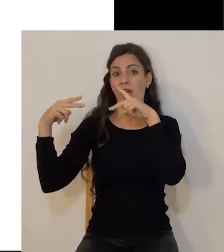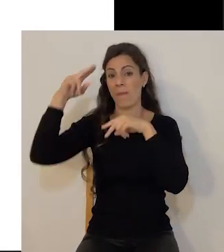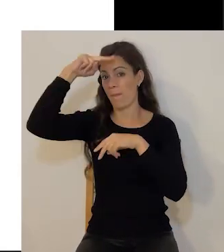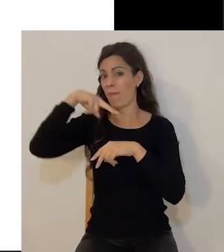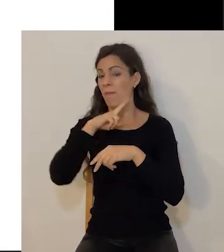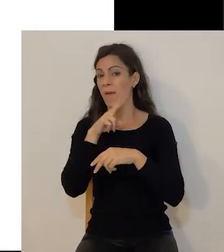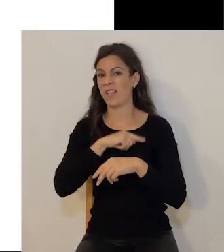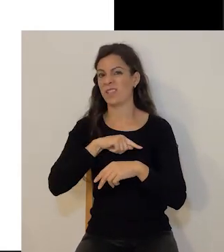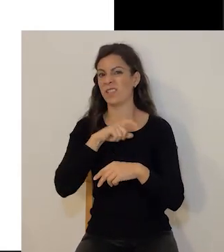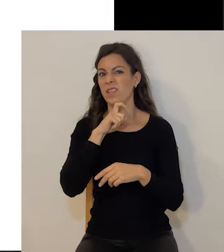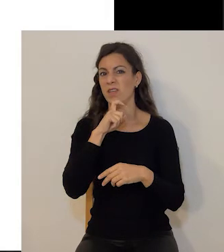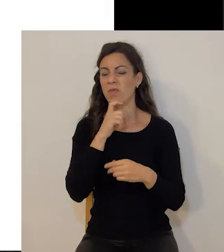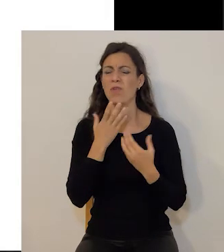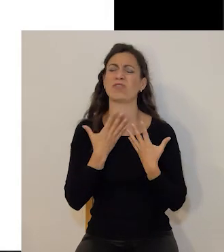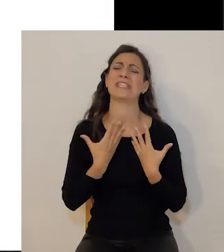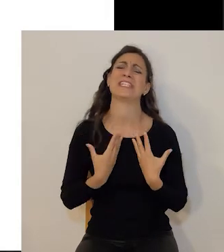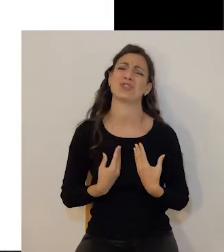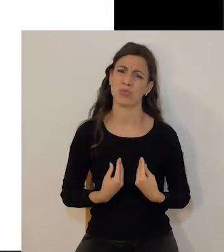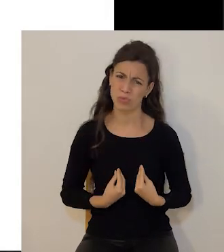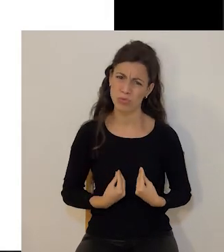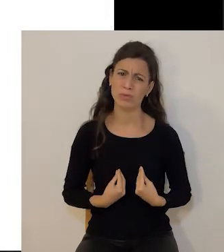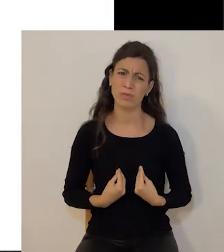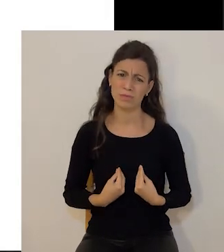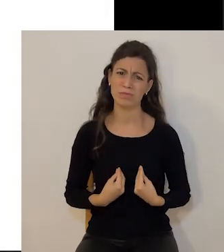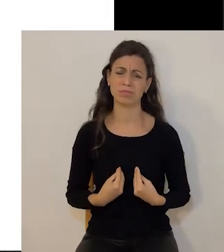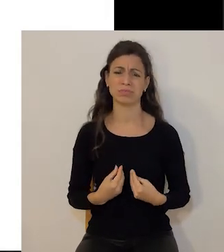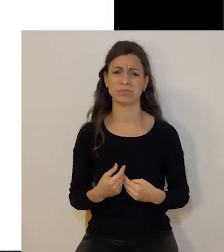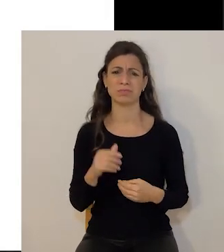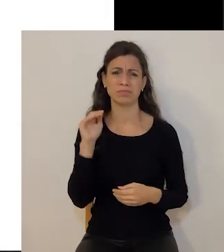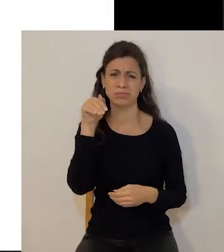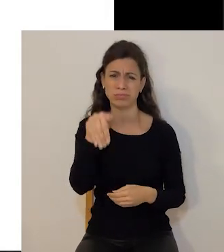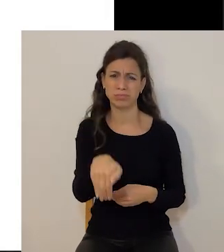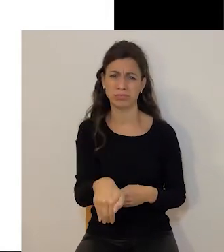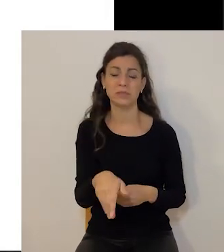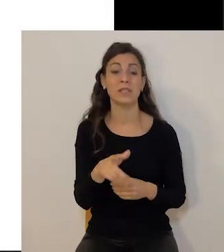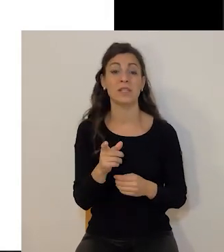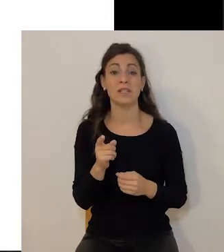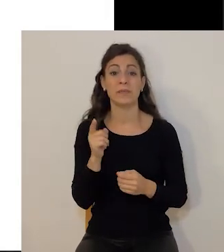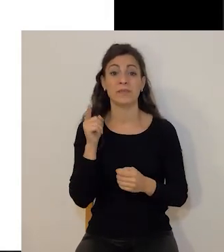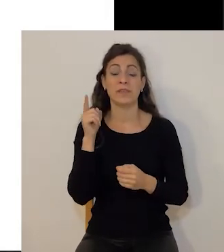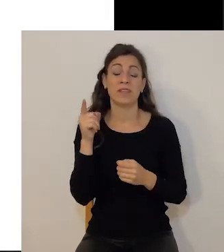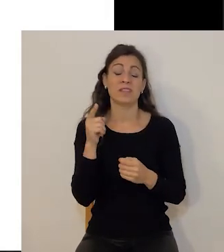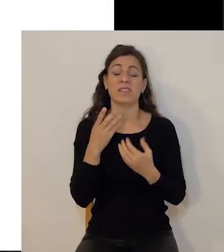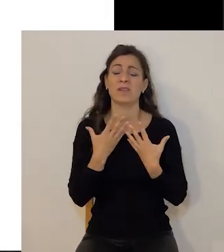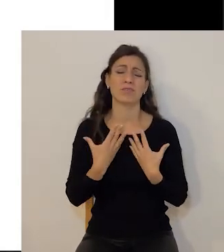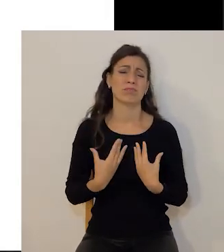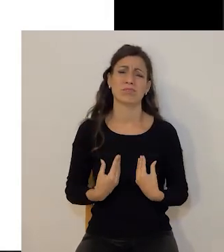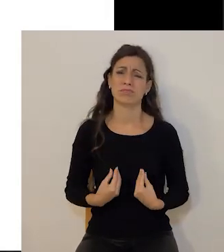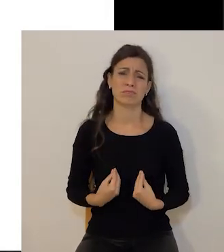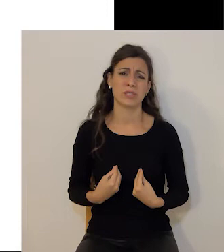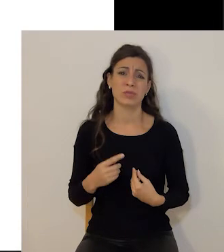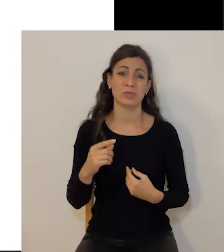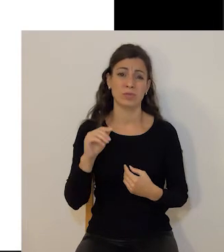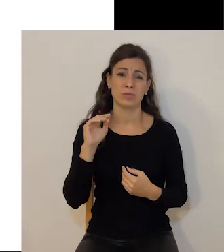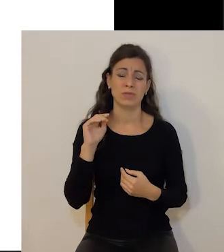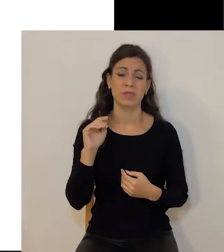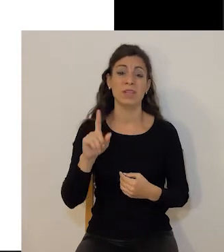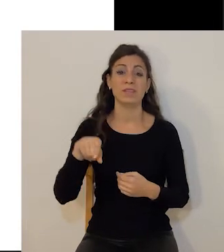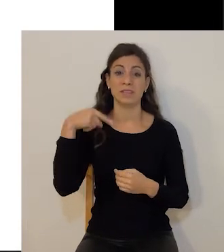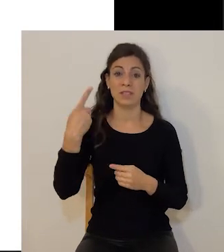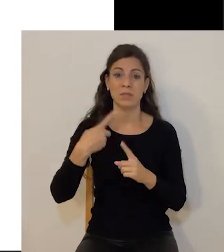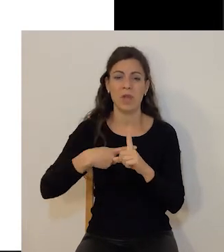padres? Disgusto. Y ese daño, ese disgusto que luego puede subir